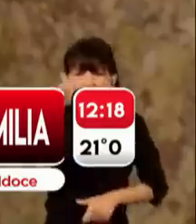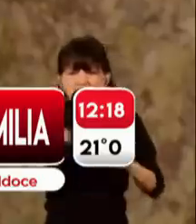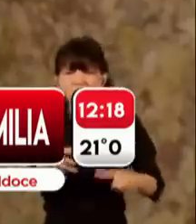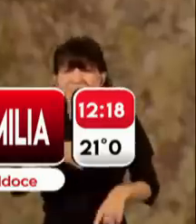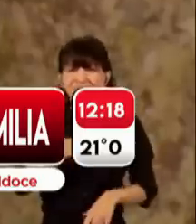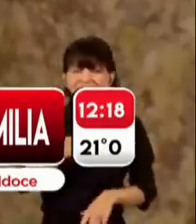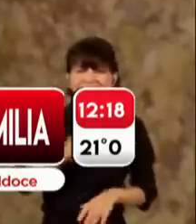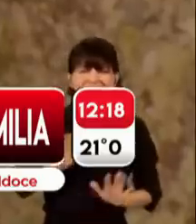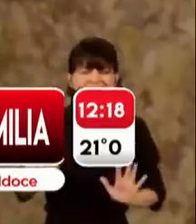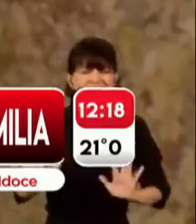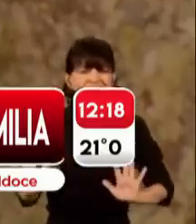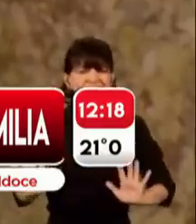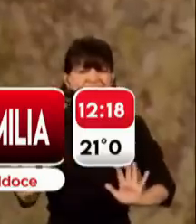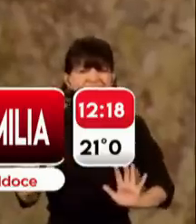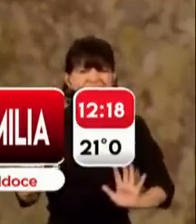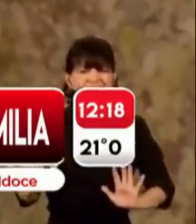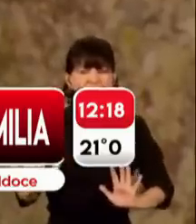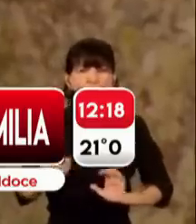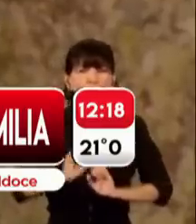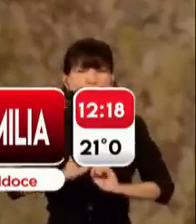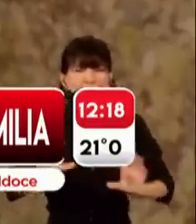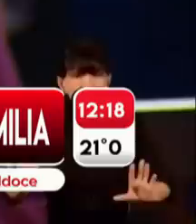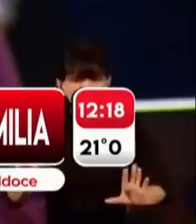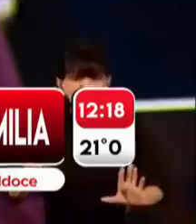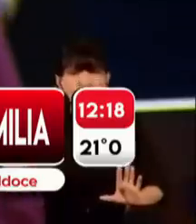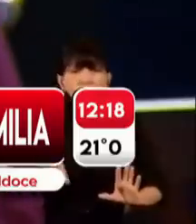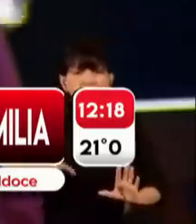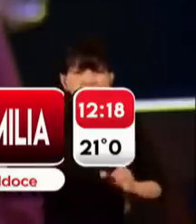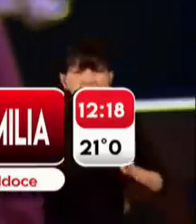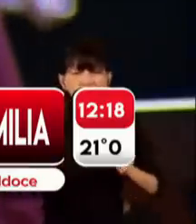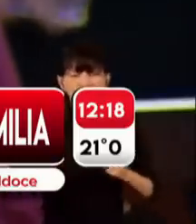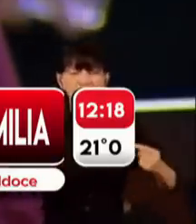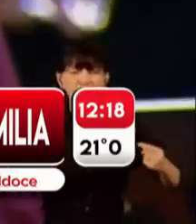más enfrentamientos.